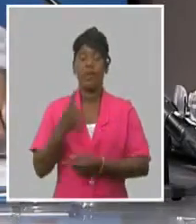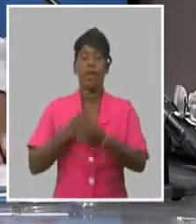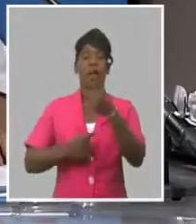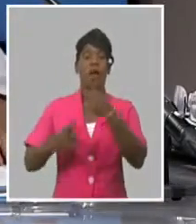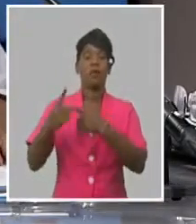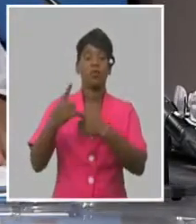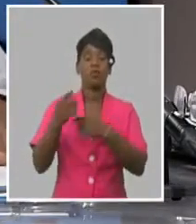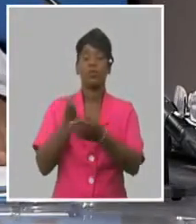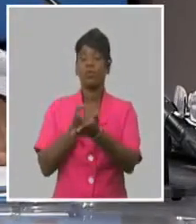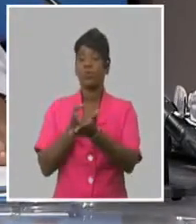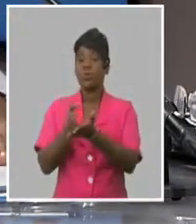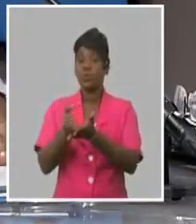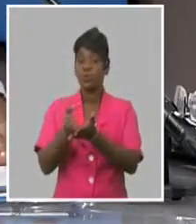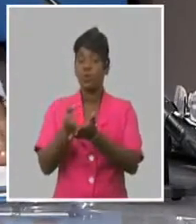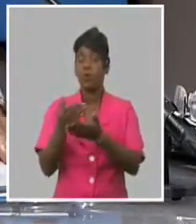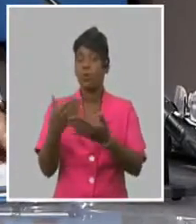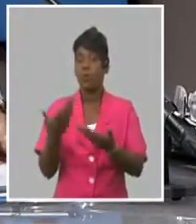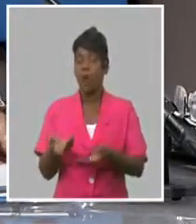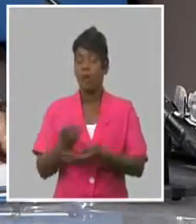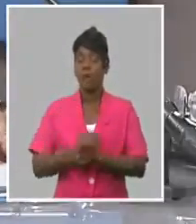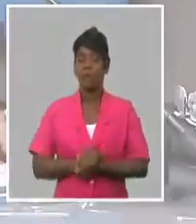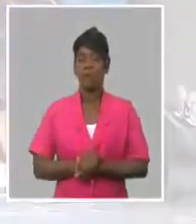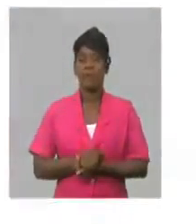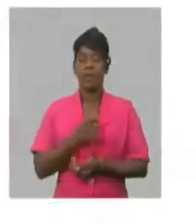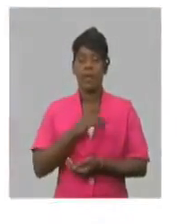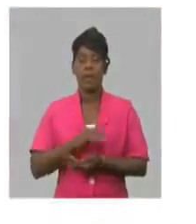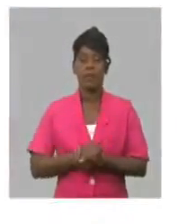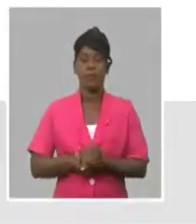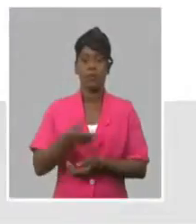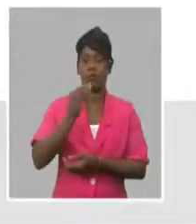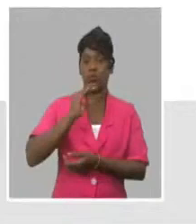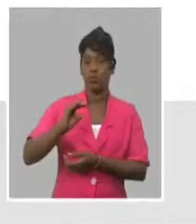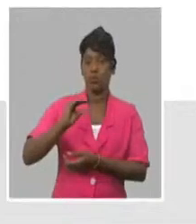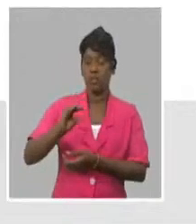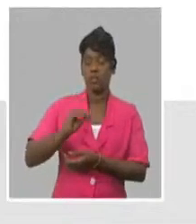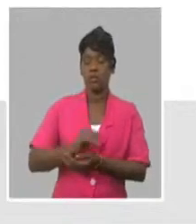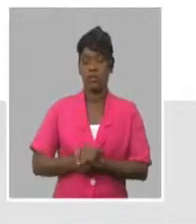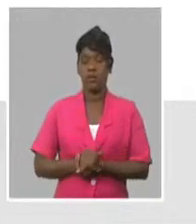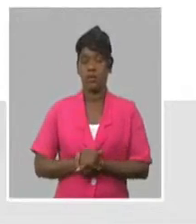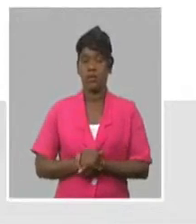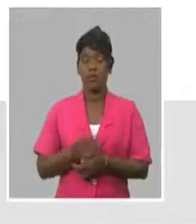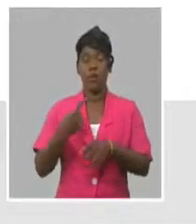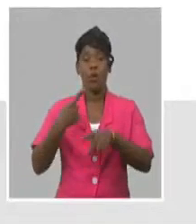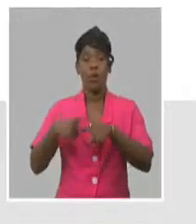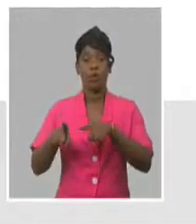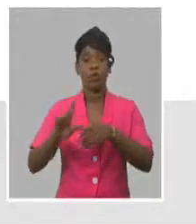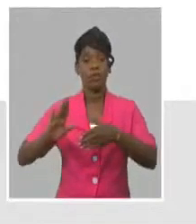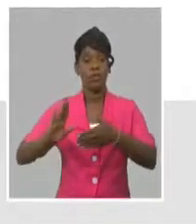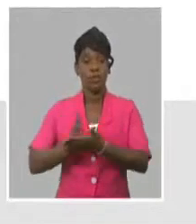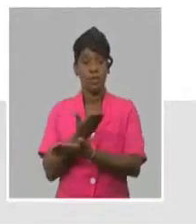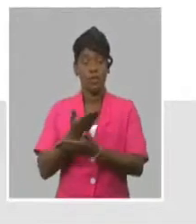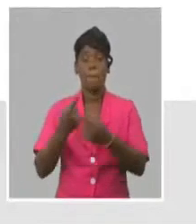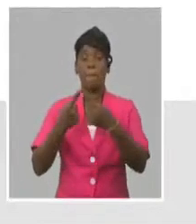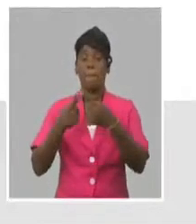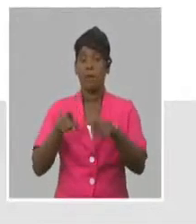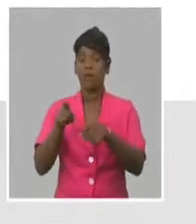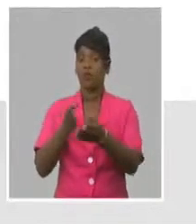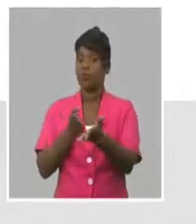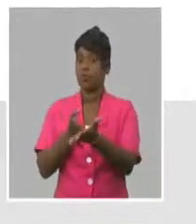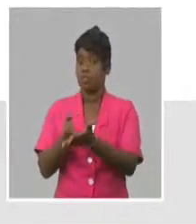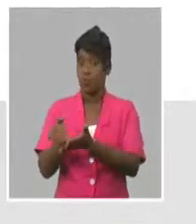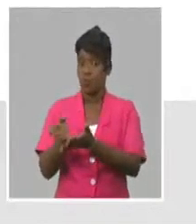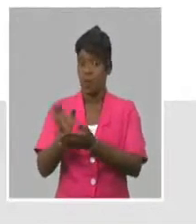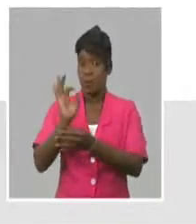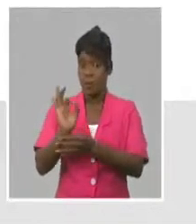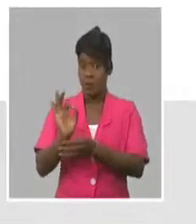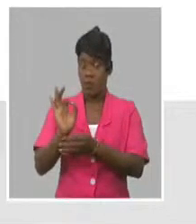algunos mantendrán subsidios y otros no mantendrán subsidios, pero seguirán siendo centralizados.